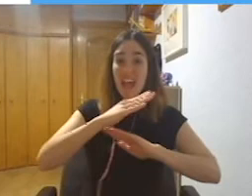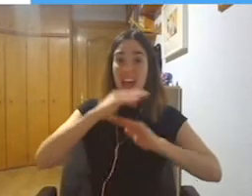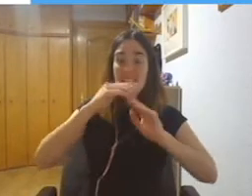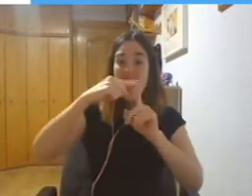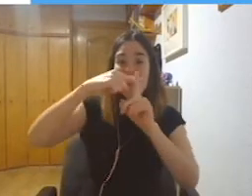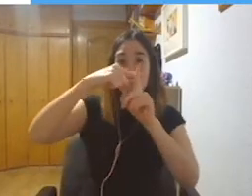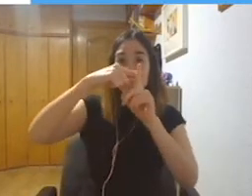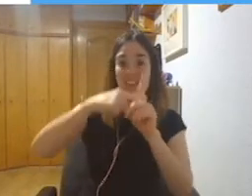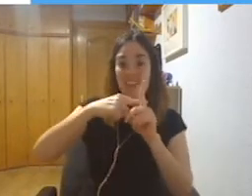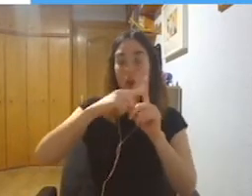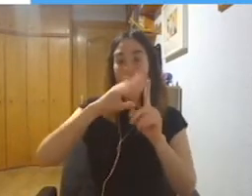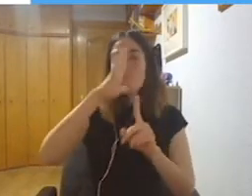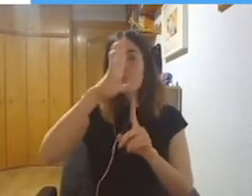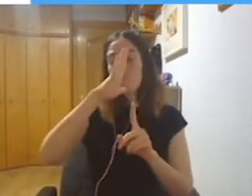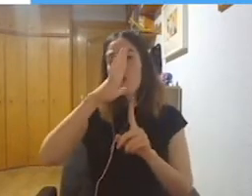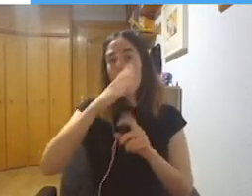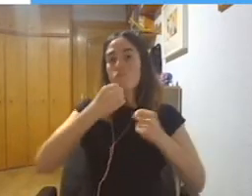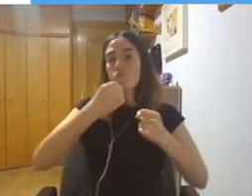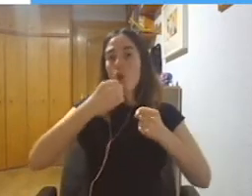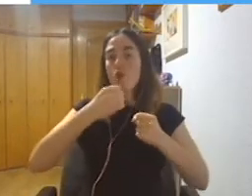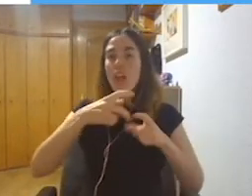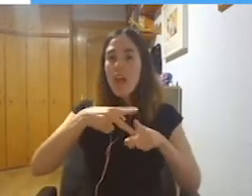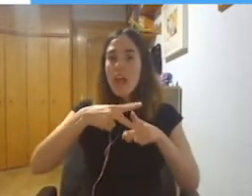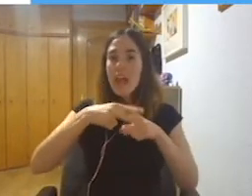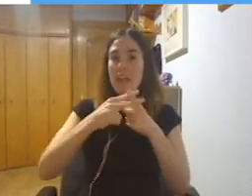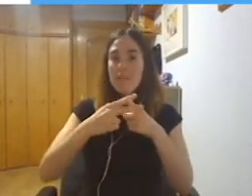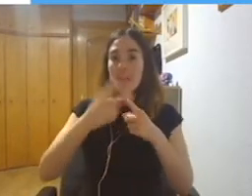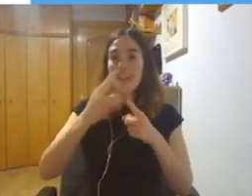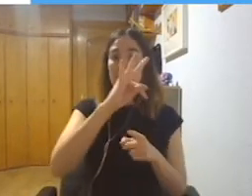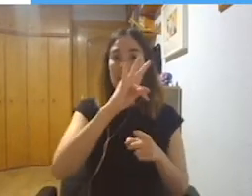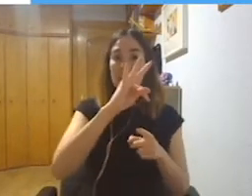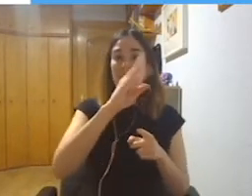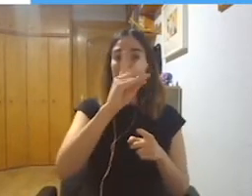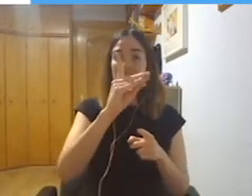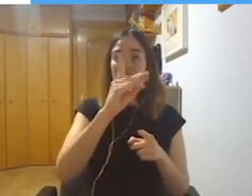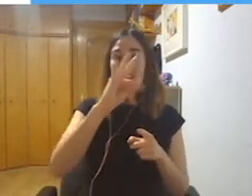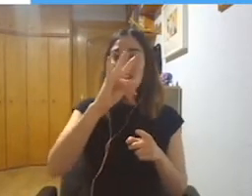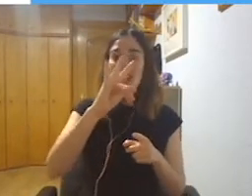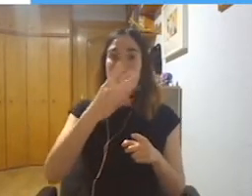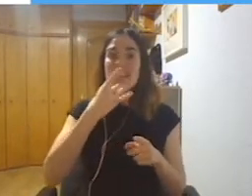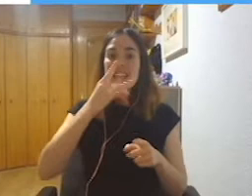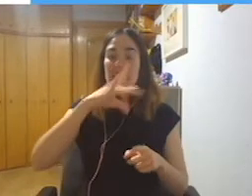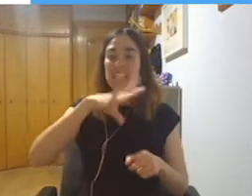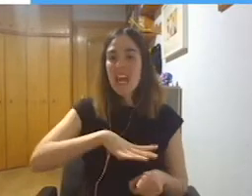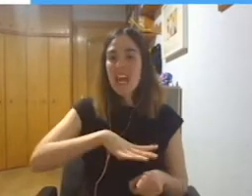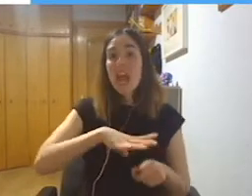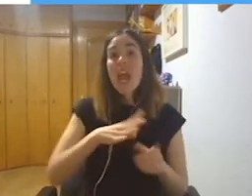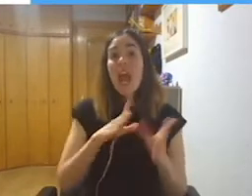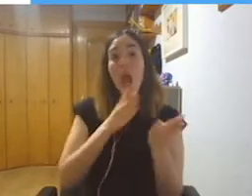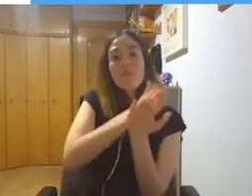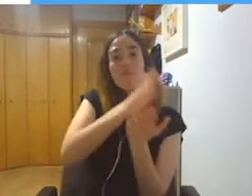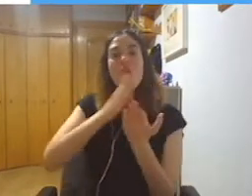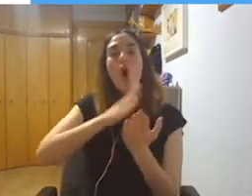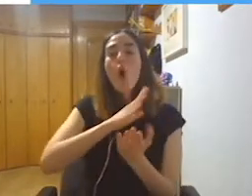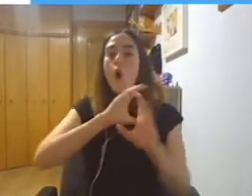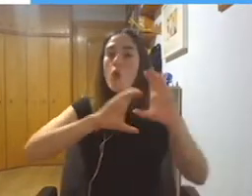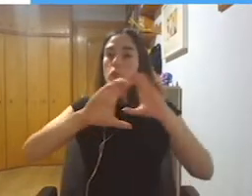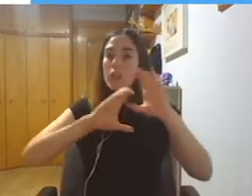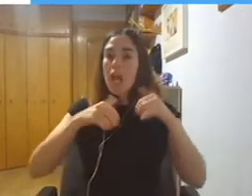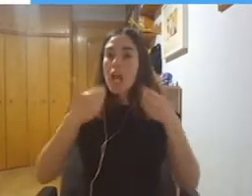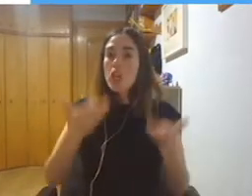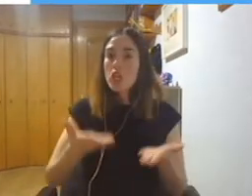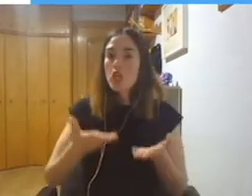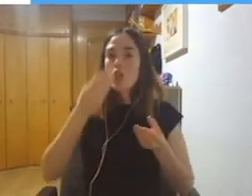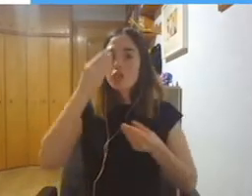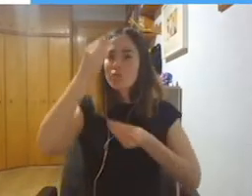esa herramienta, en el caso que estamos investigando, que es la TDT, sería el propio medio de comunicación. Con lo cual, lo que se puede deducir